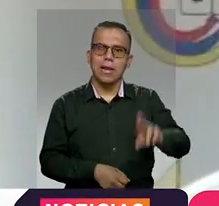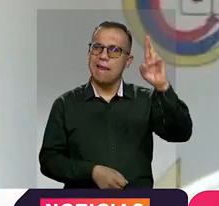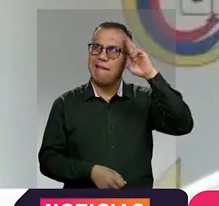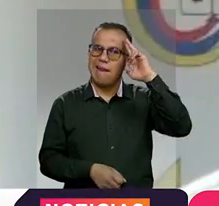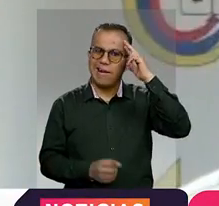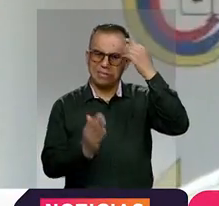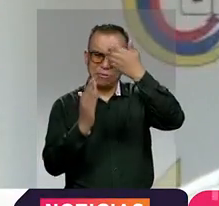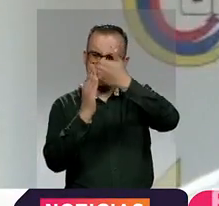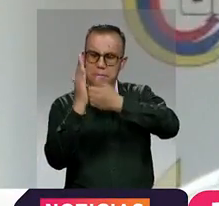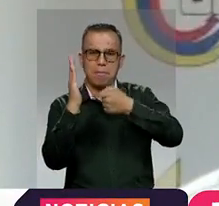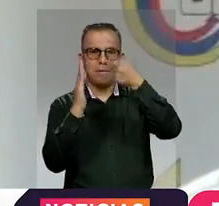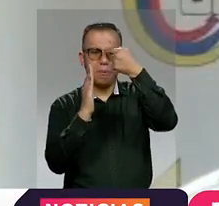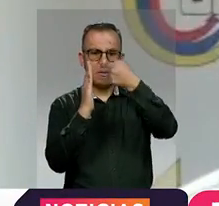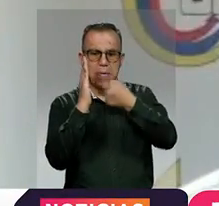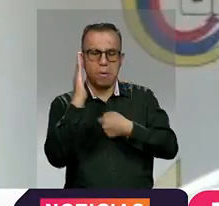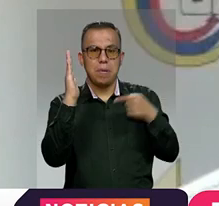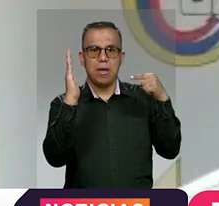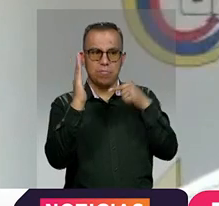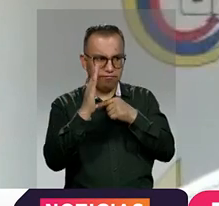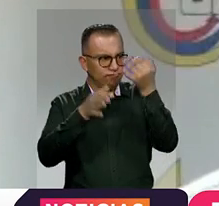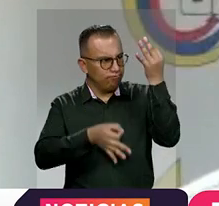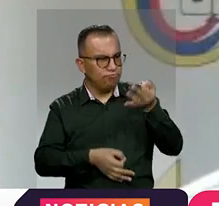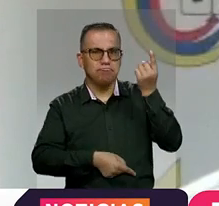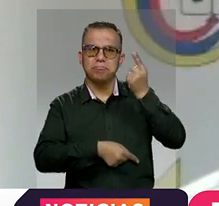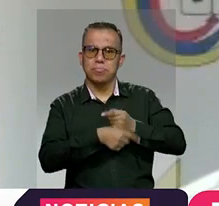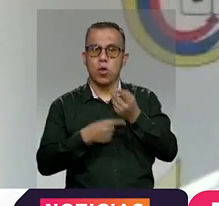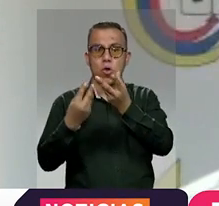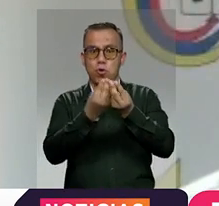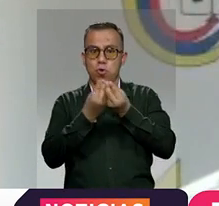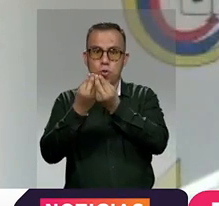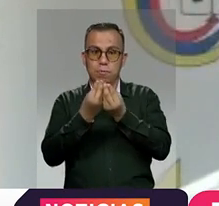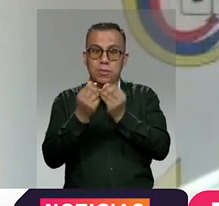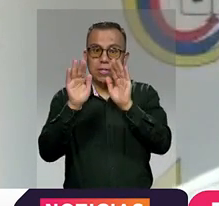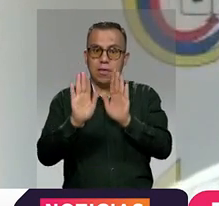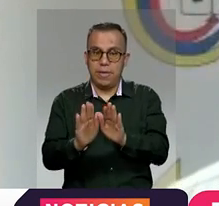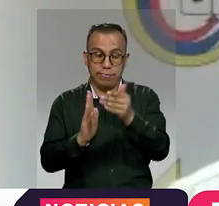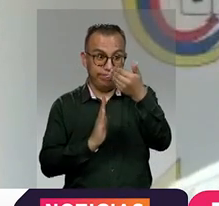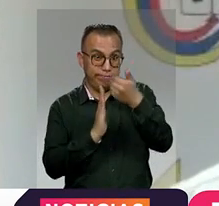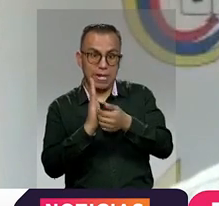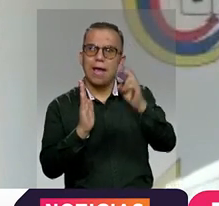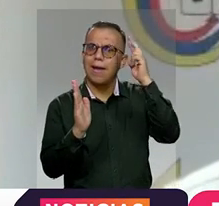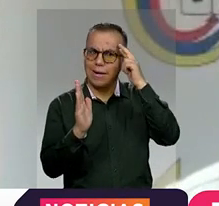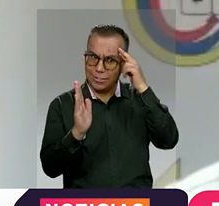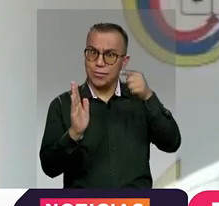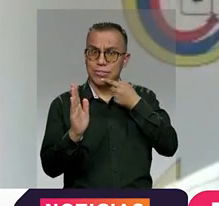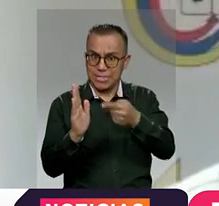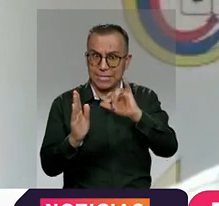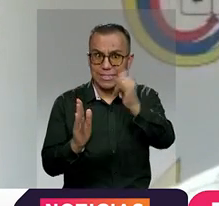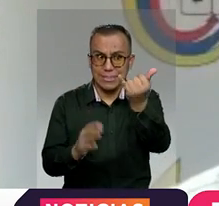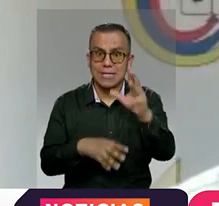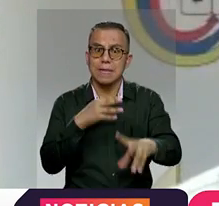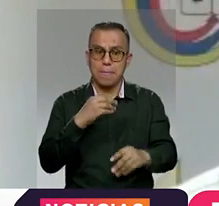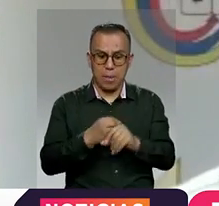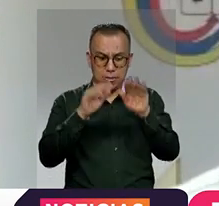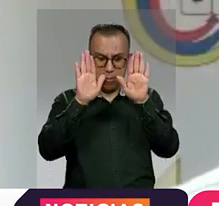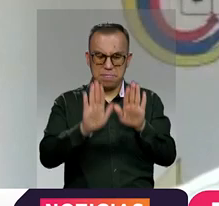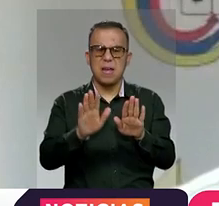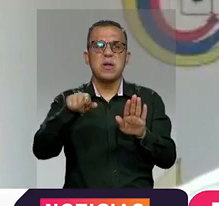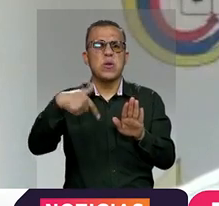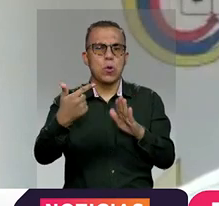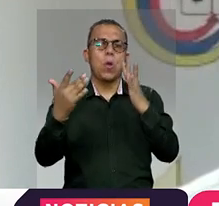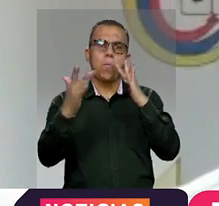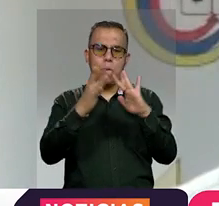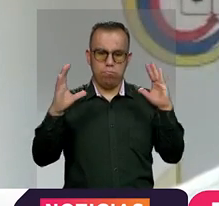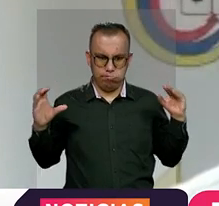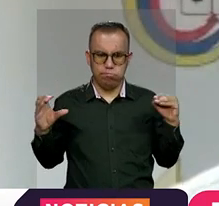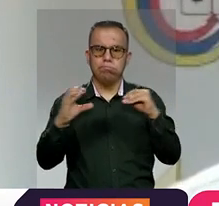razón a las denuncias que oportunamente hizo el Comité Nacional de Paro. Y dice que este paro está